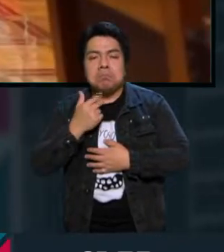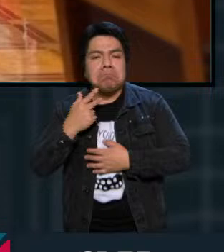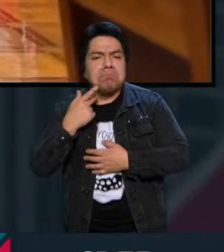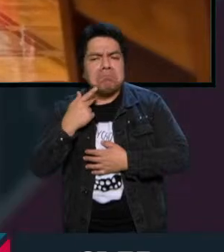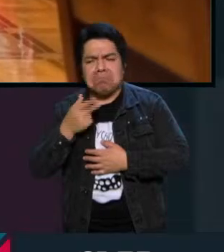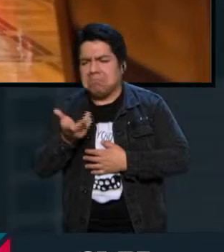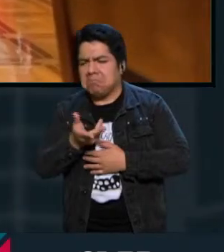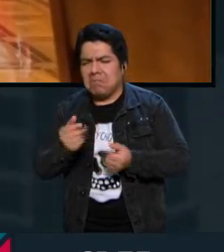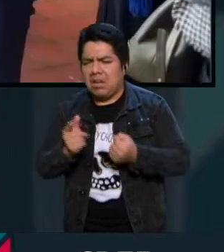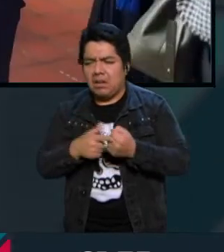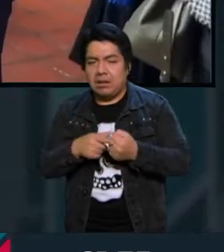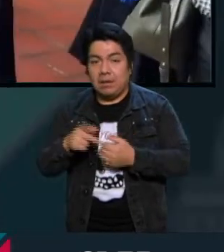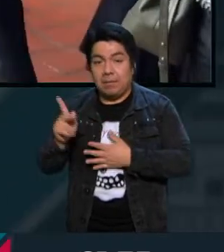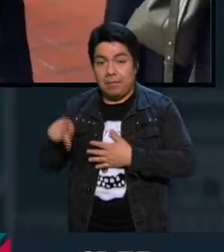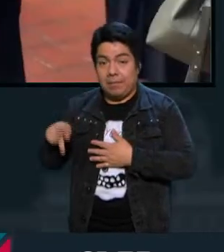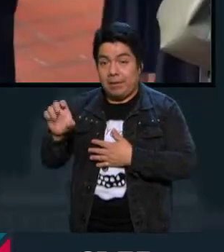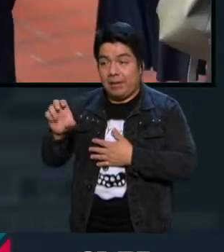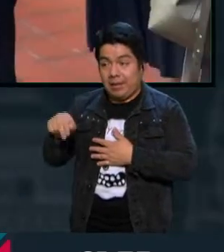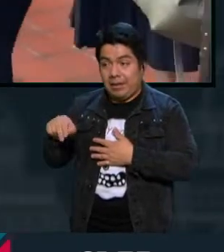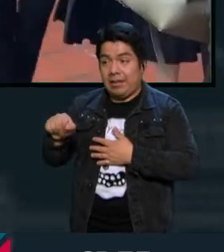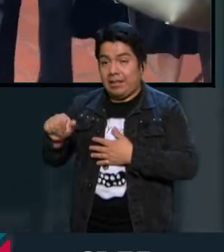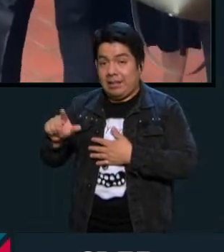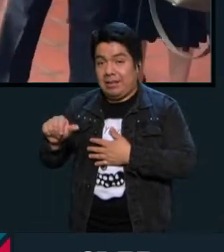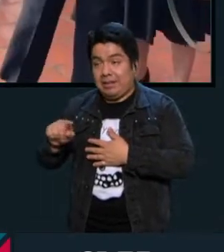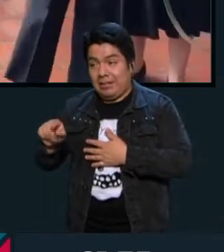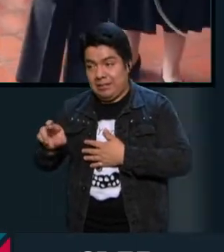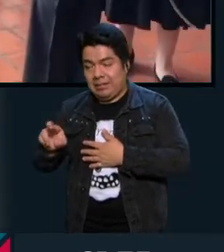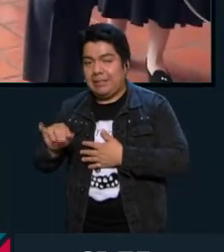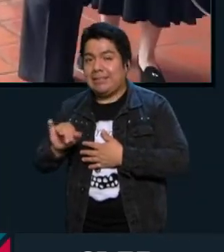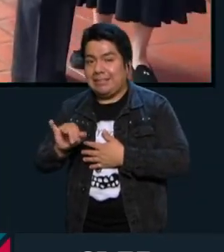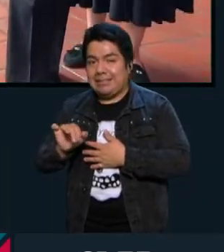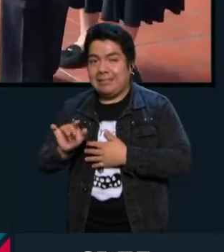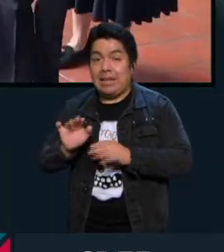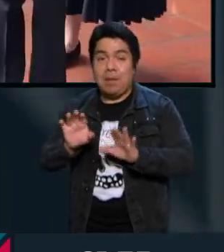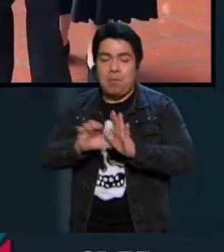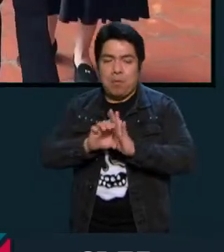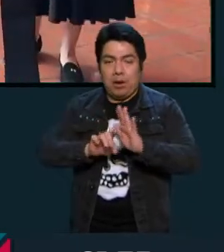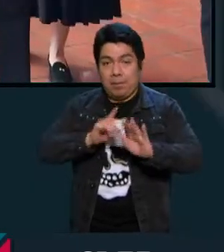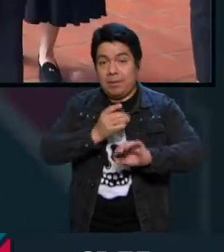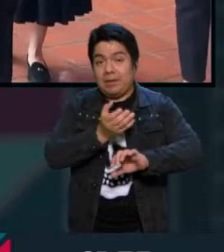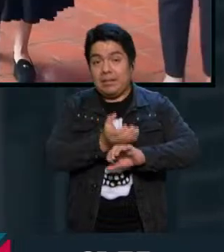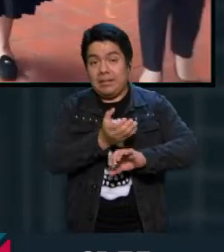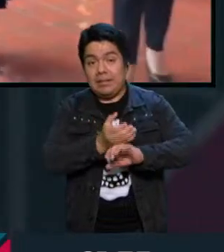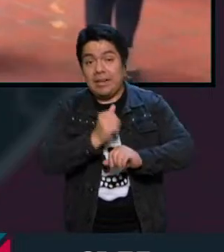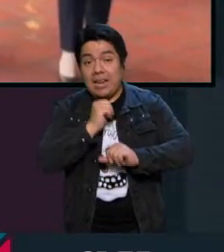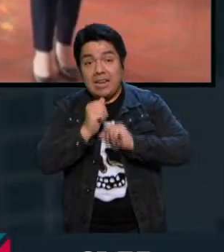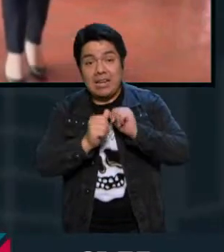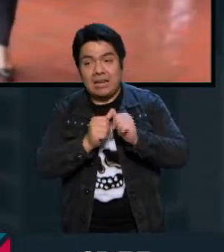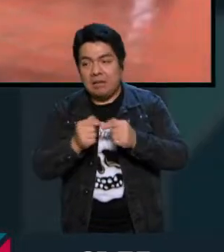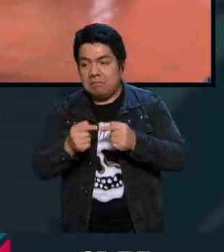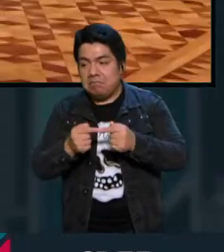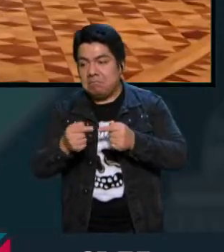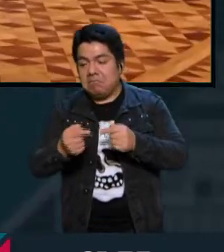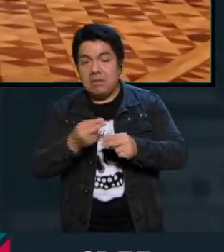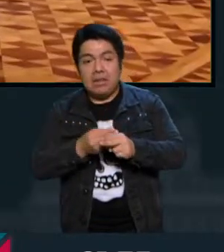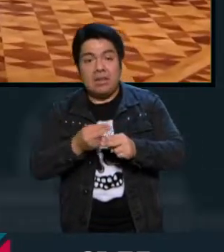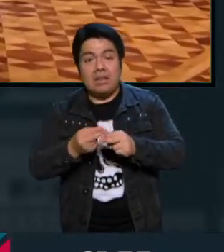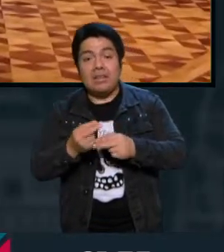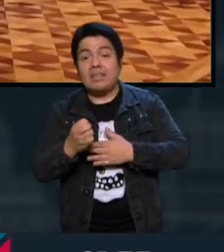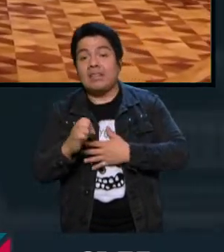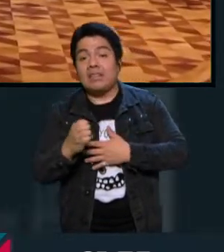pagar, pero Ken Salazar sí. A Ken Salazar, si no sucede nada extraordinario en los Estados Unidos, le queda de aquí hasta enero del